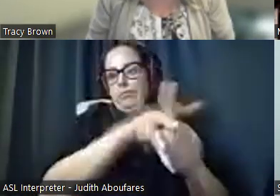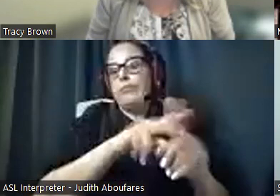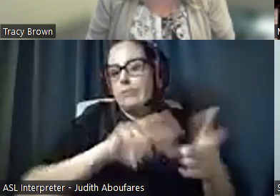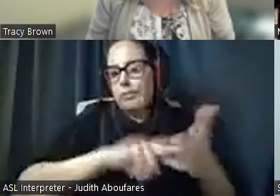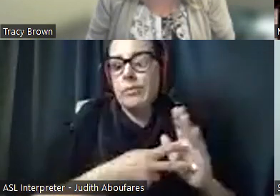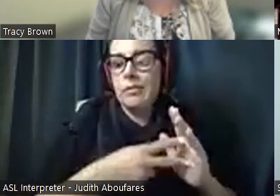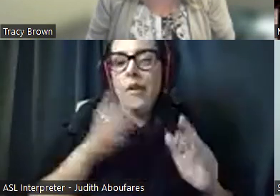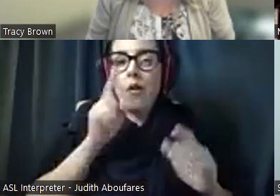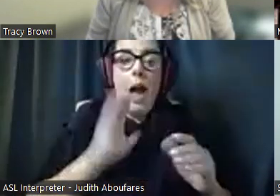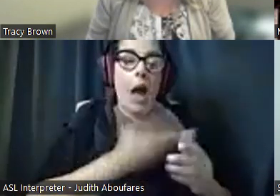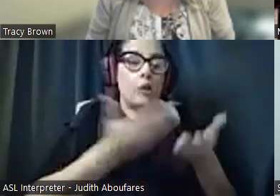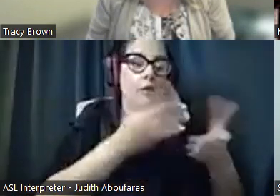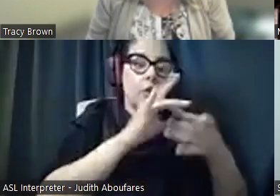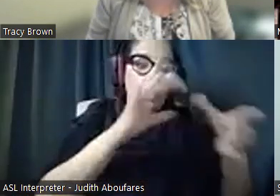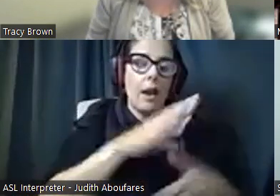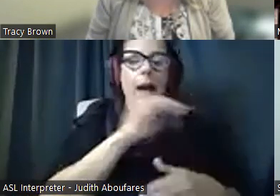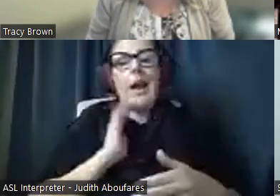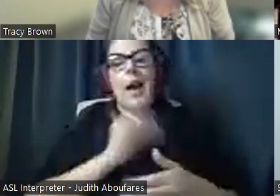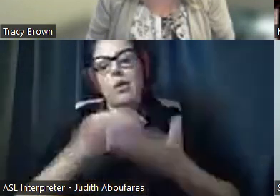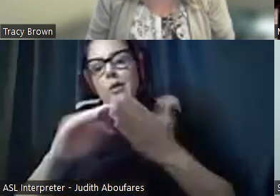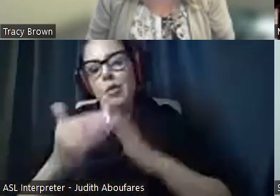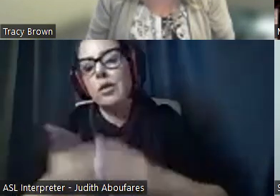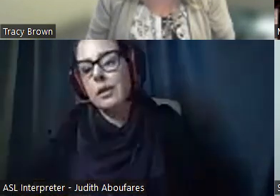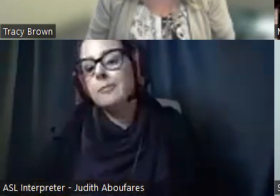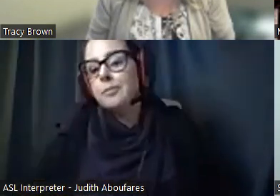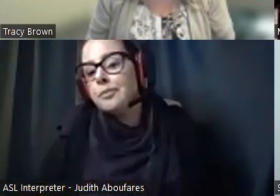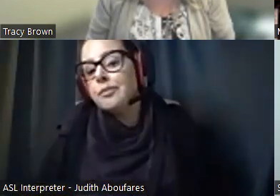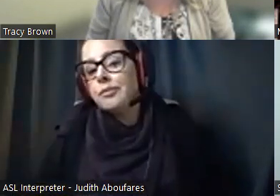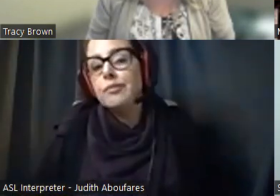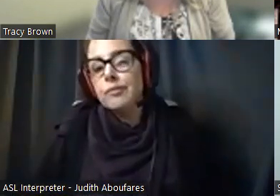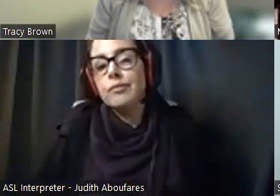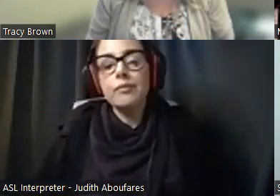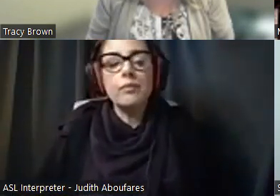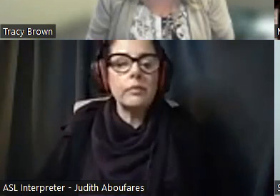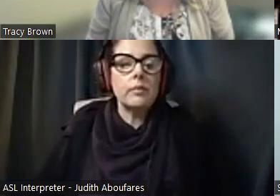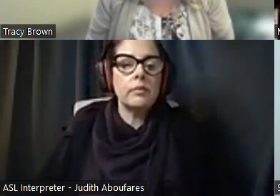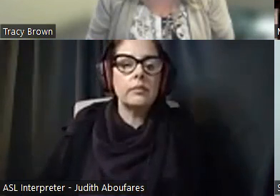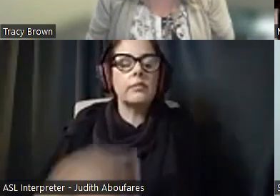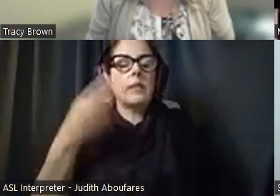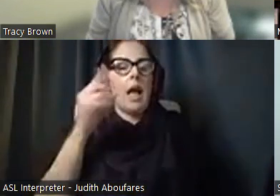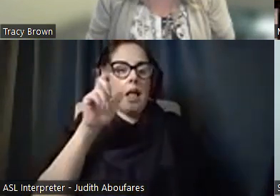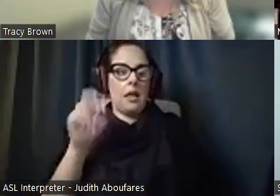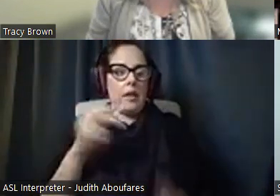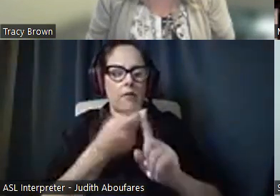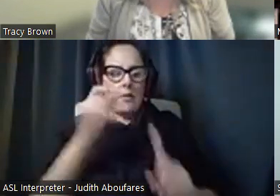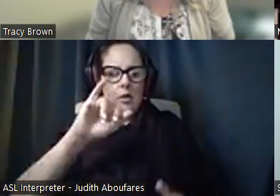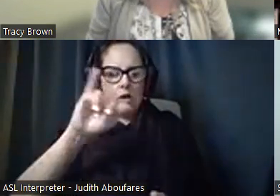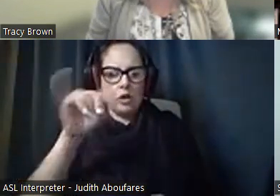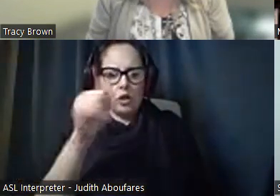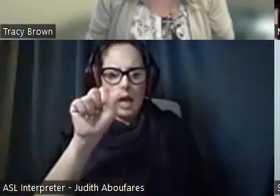está en proceso y que sea significativo y a las comunidades y a los servidores. Y